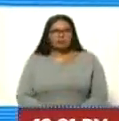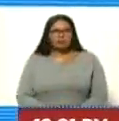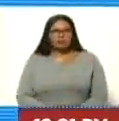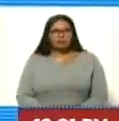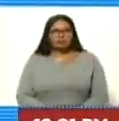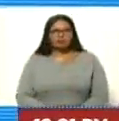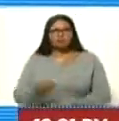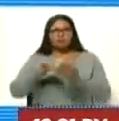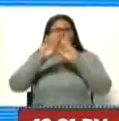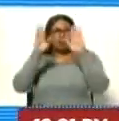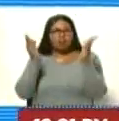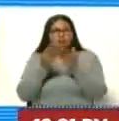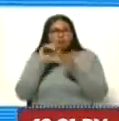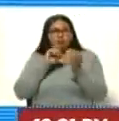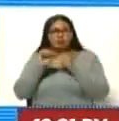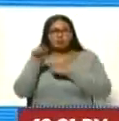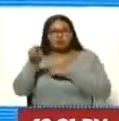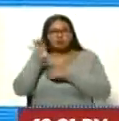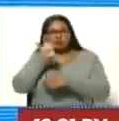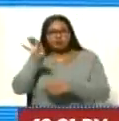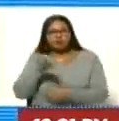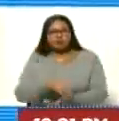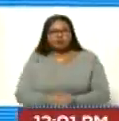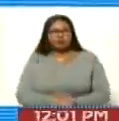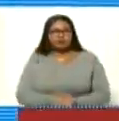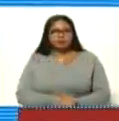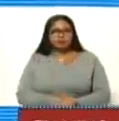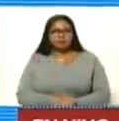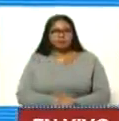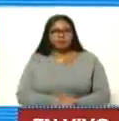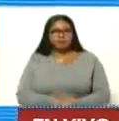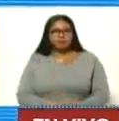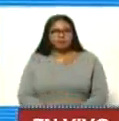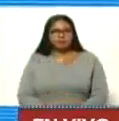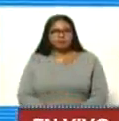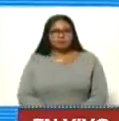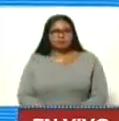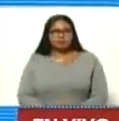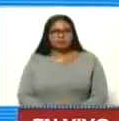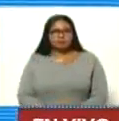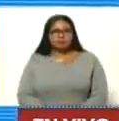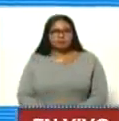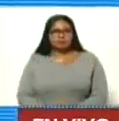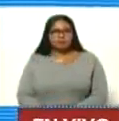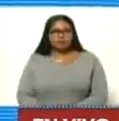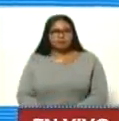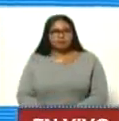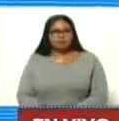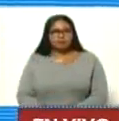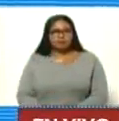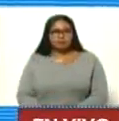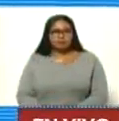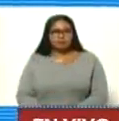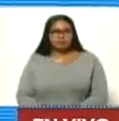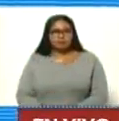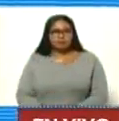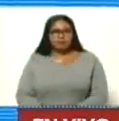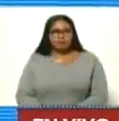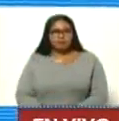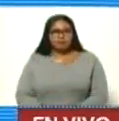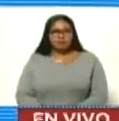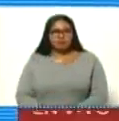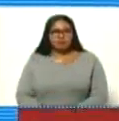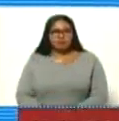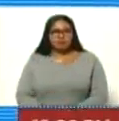mundo contra ese país. Lo ponen. Yo pasaba en el programa este miércoles,